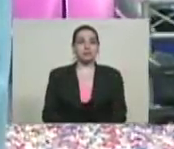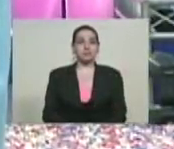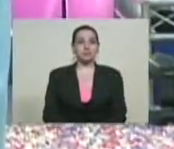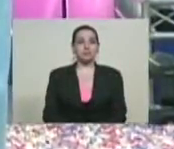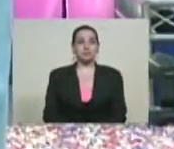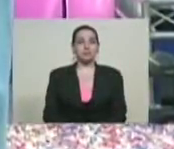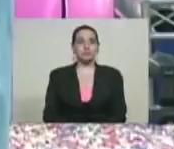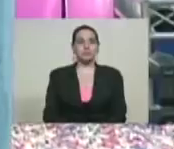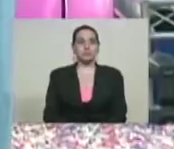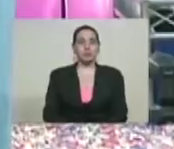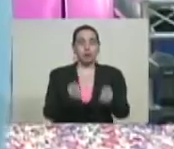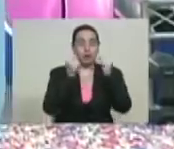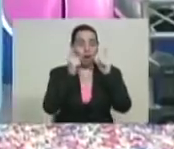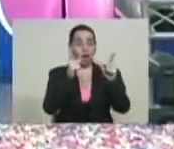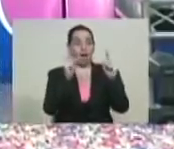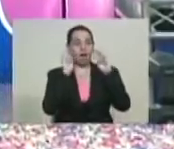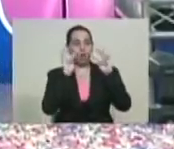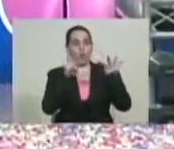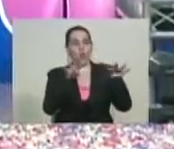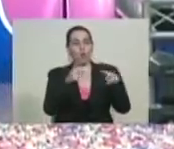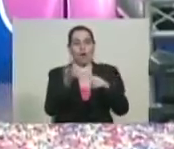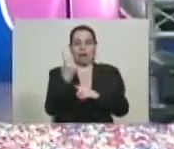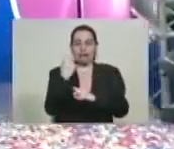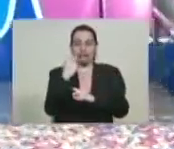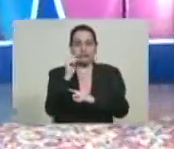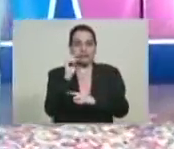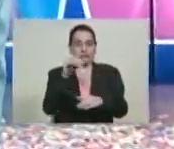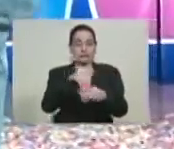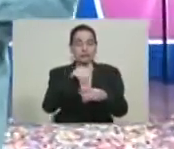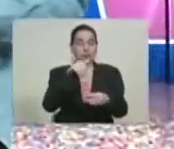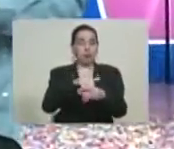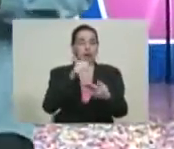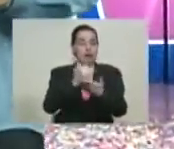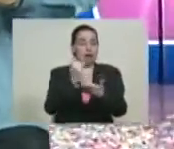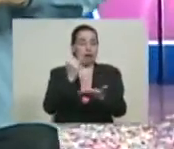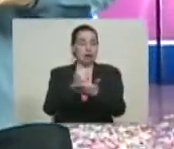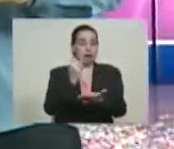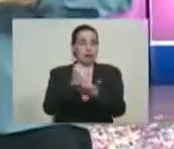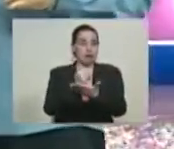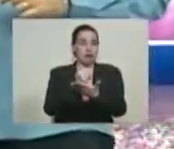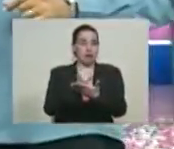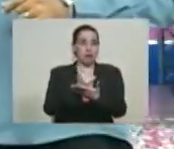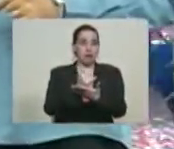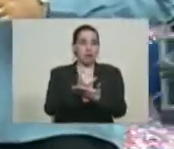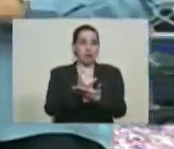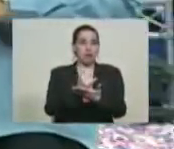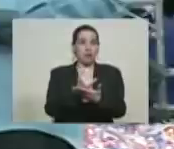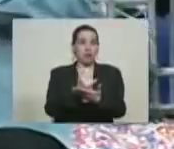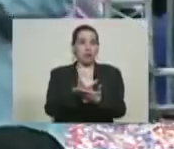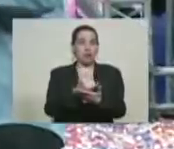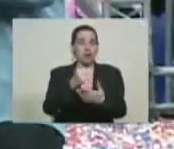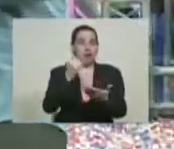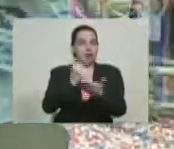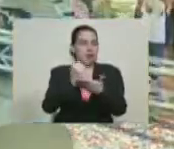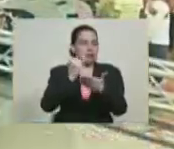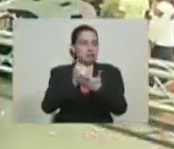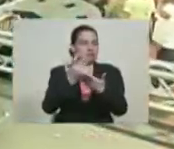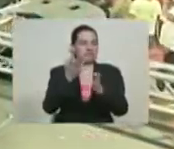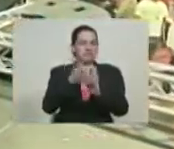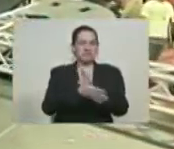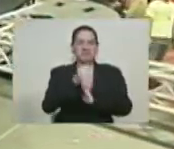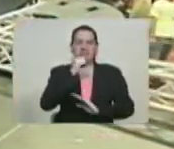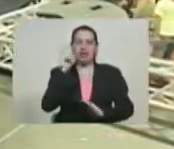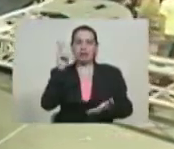Impresionante ayer el simulacro electoral, el ensayo general. Levanten la mano los